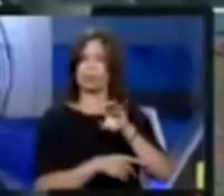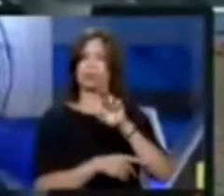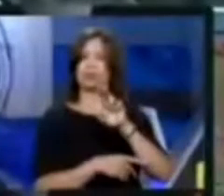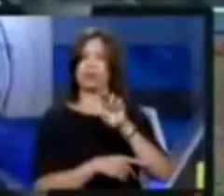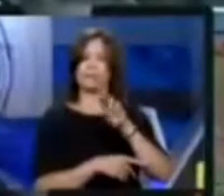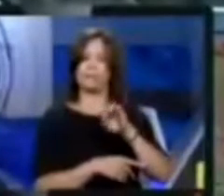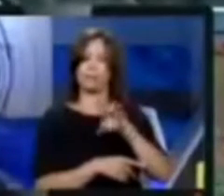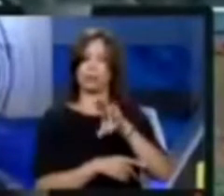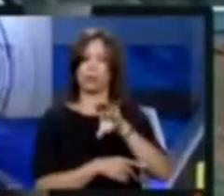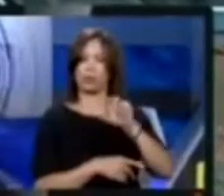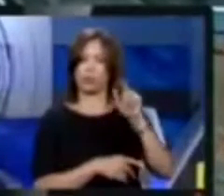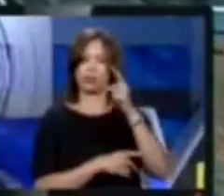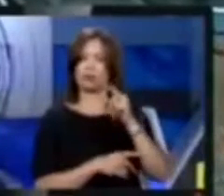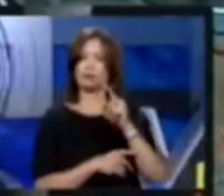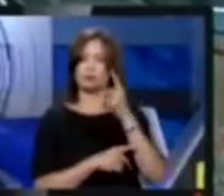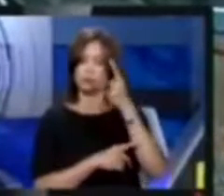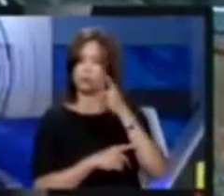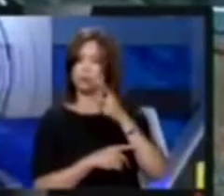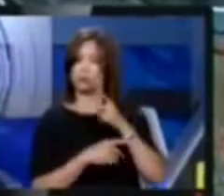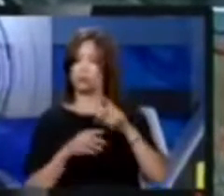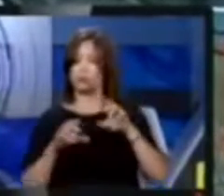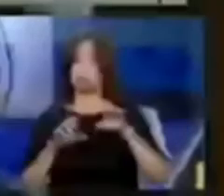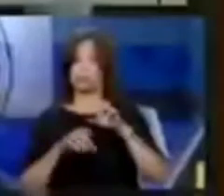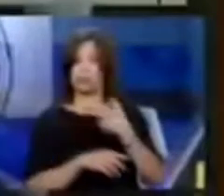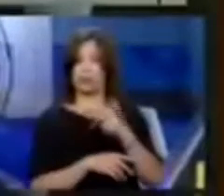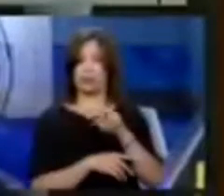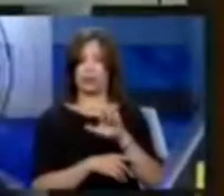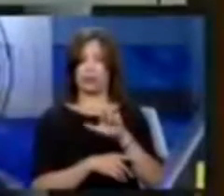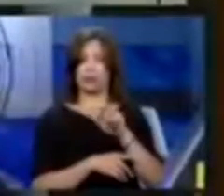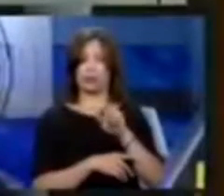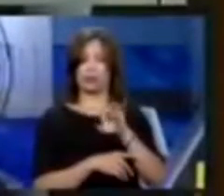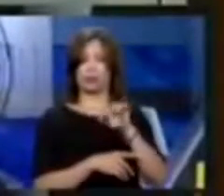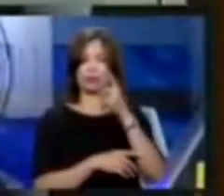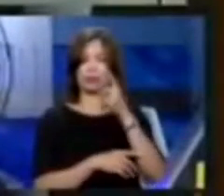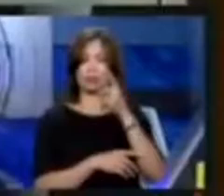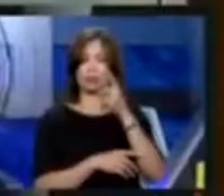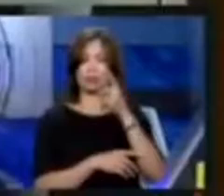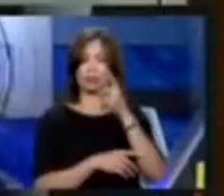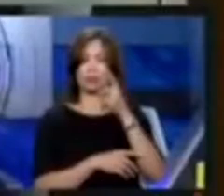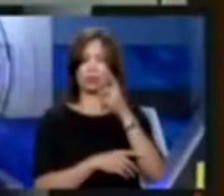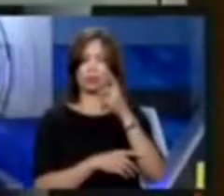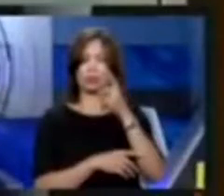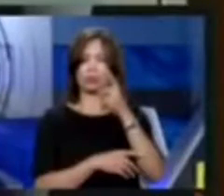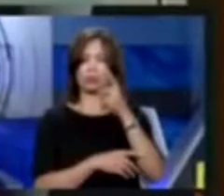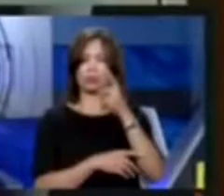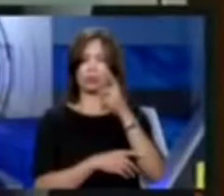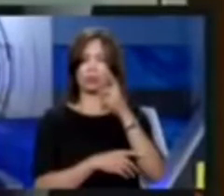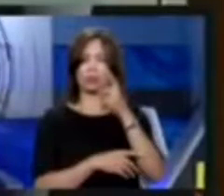MIUCA. En el caso de la hidroeléctrica Palomino, el préstamo de 81.3 millones.